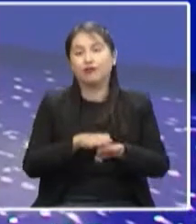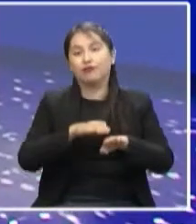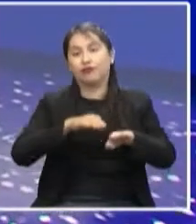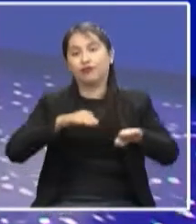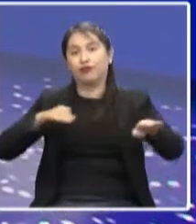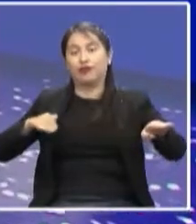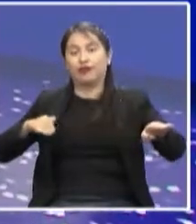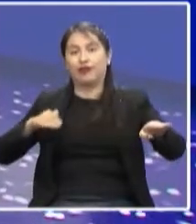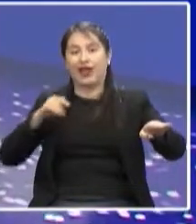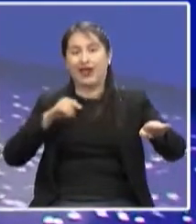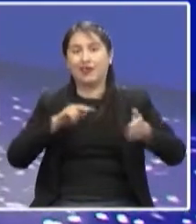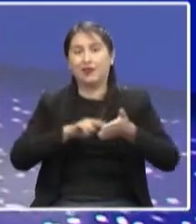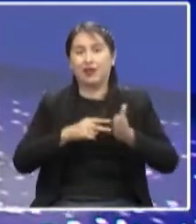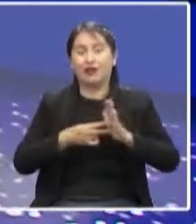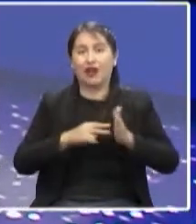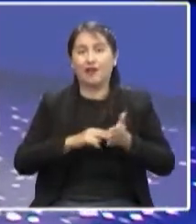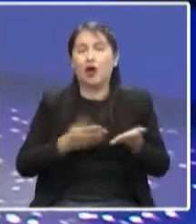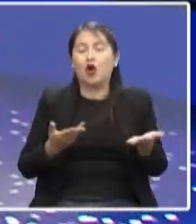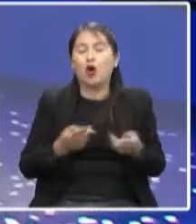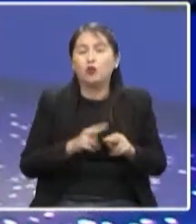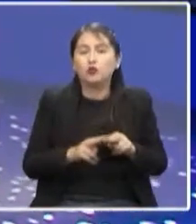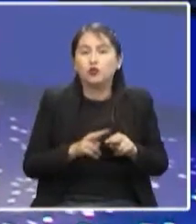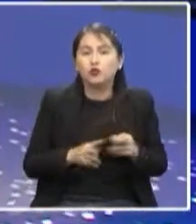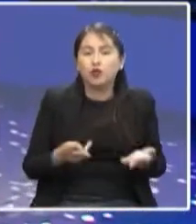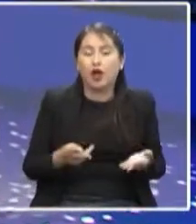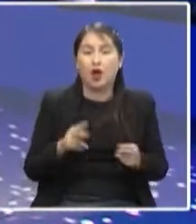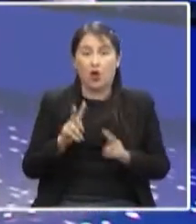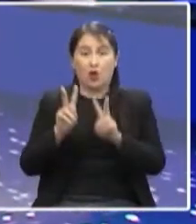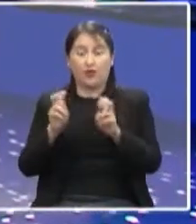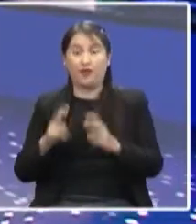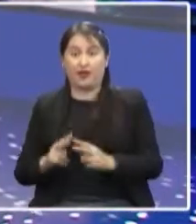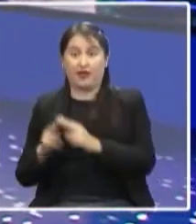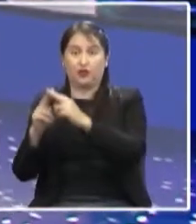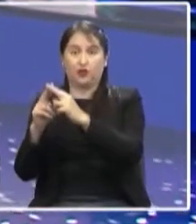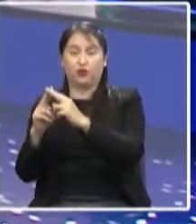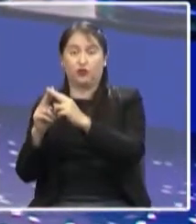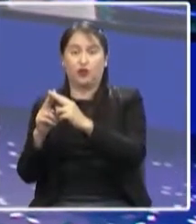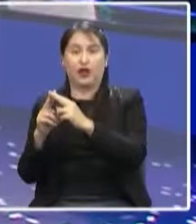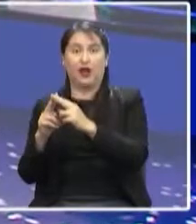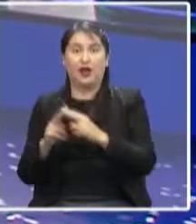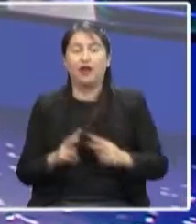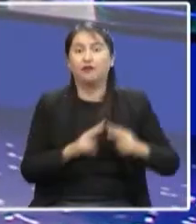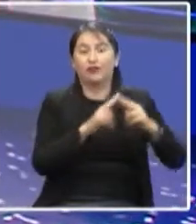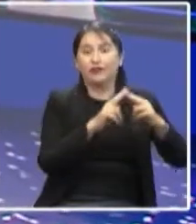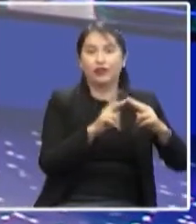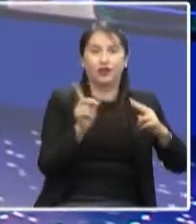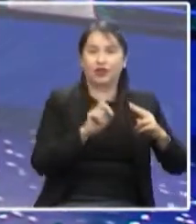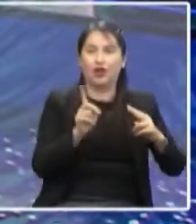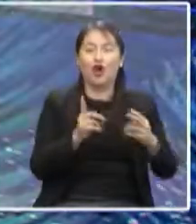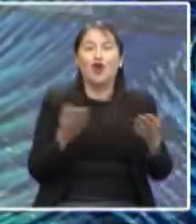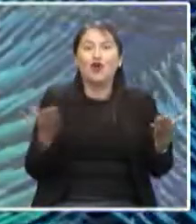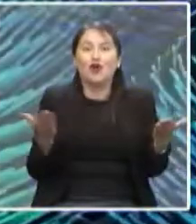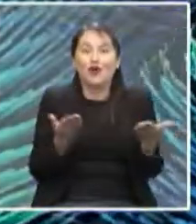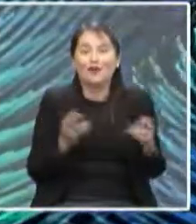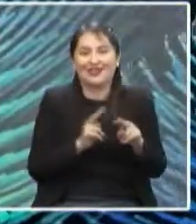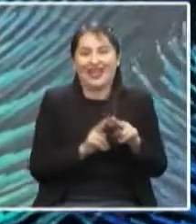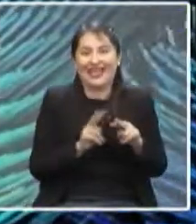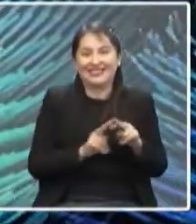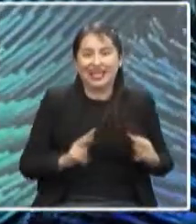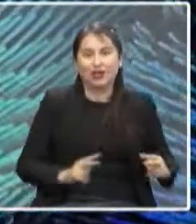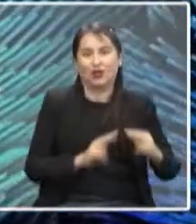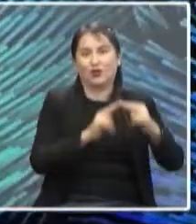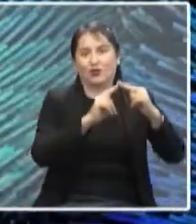este tema? Porque parece que no es un tema de infraestructura física, de más infraestructura física, sino del tipo de infraestructura que estamos